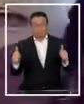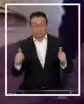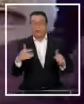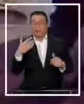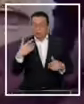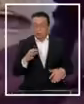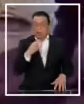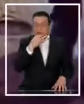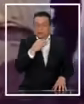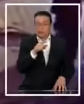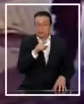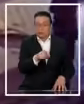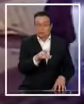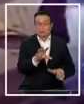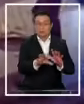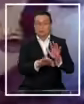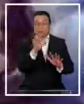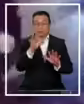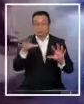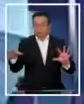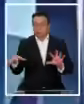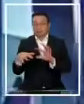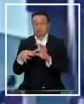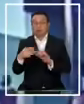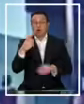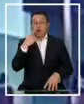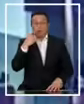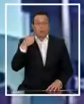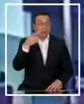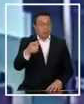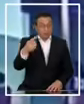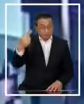han descartado que este hallazgo tenga relación con el hombre